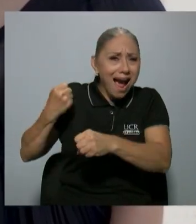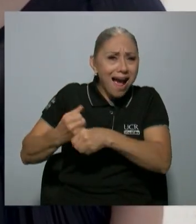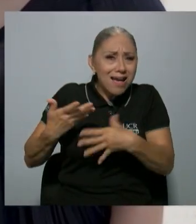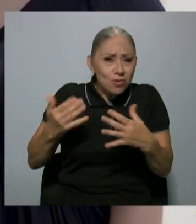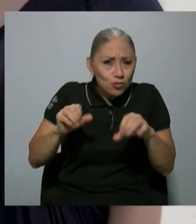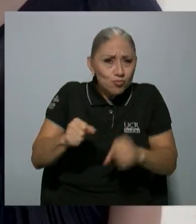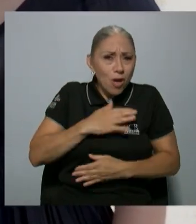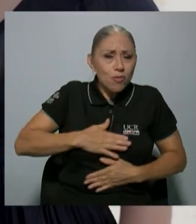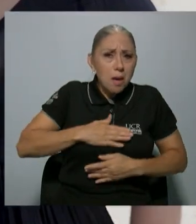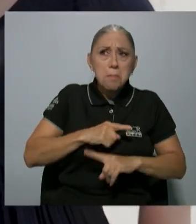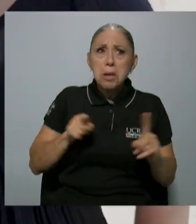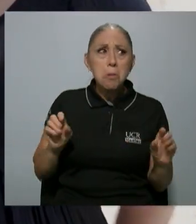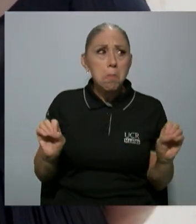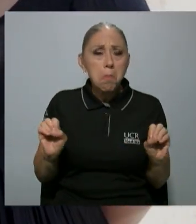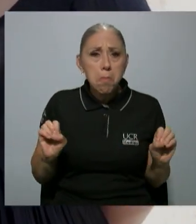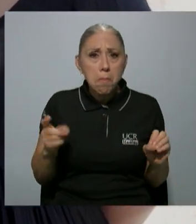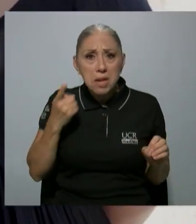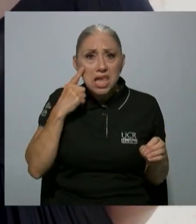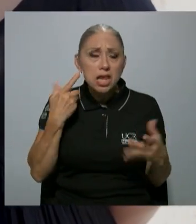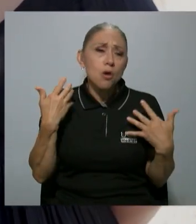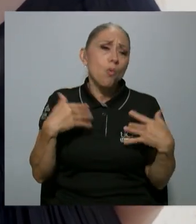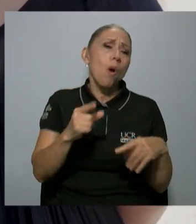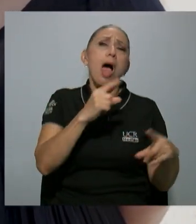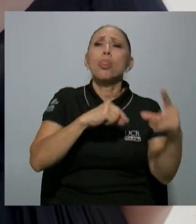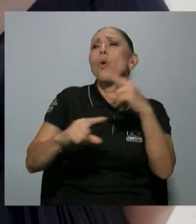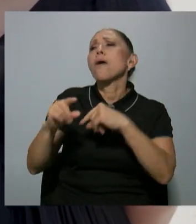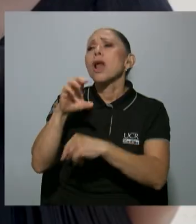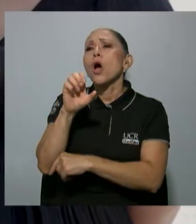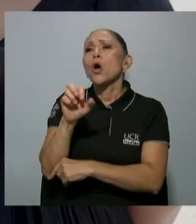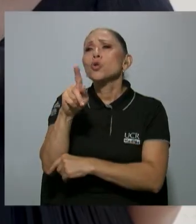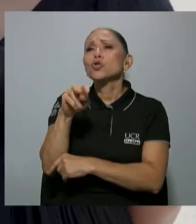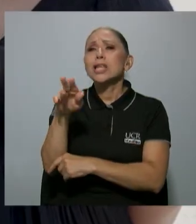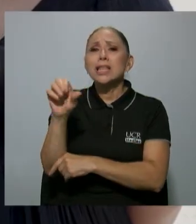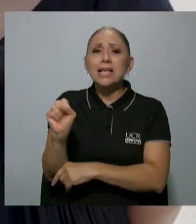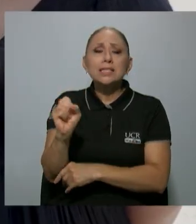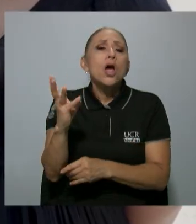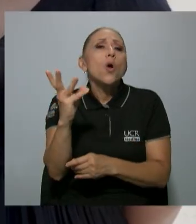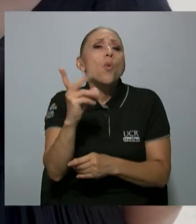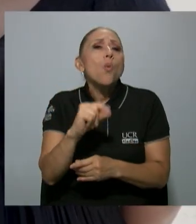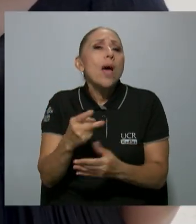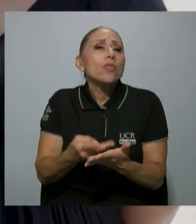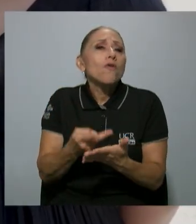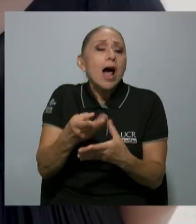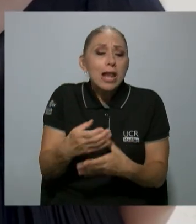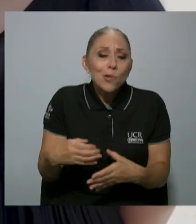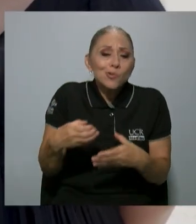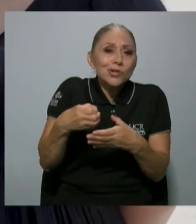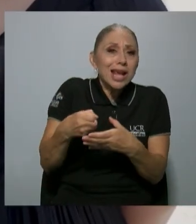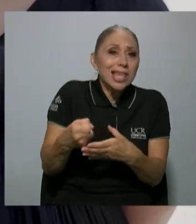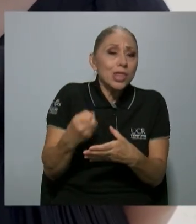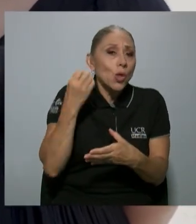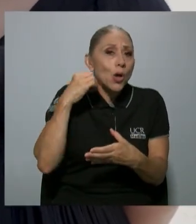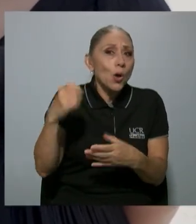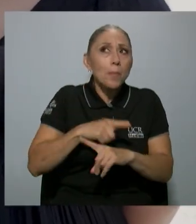Y no, mire cuánto han hablado de crucitas, cuánto vale un saquito de metal. Y el